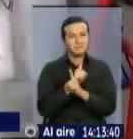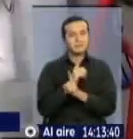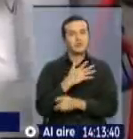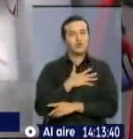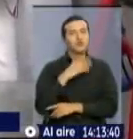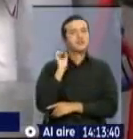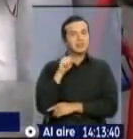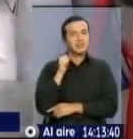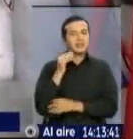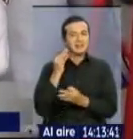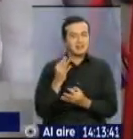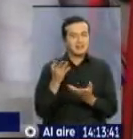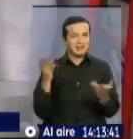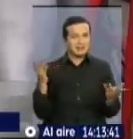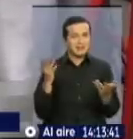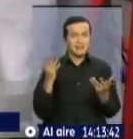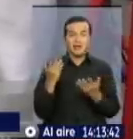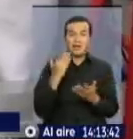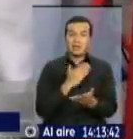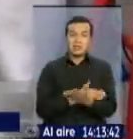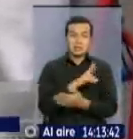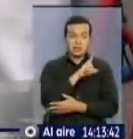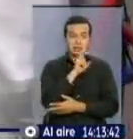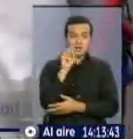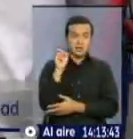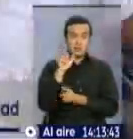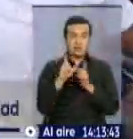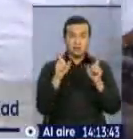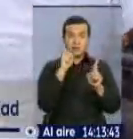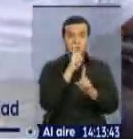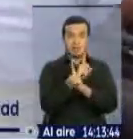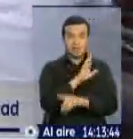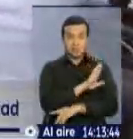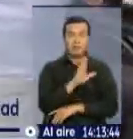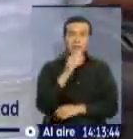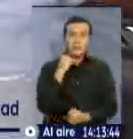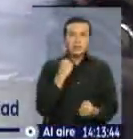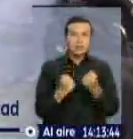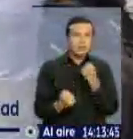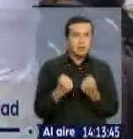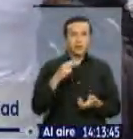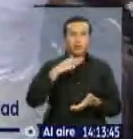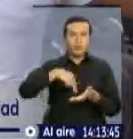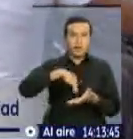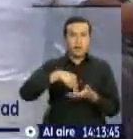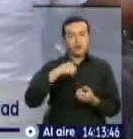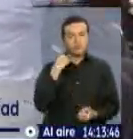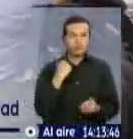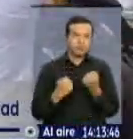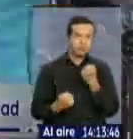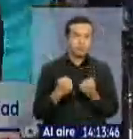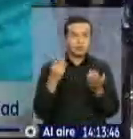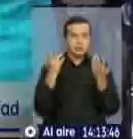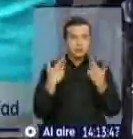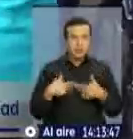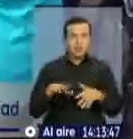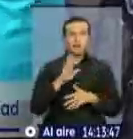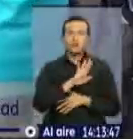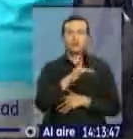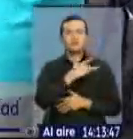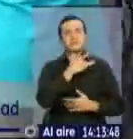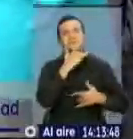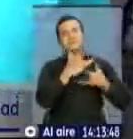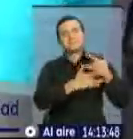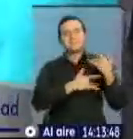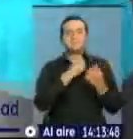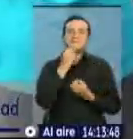puedo. Antes de la carrera, los 300 atletas con discapacidad calentaron con rumba terapia. Allí dejaron escapar sus emociones